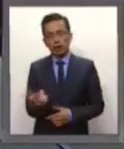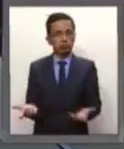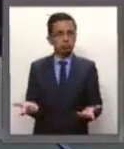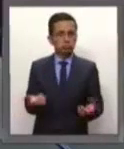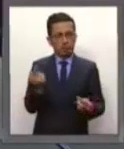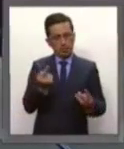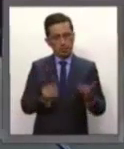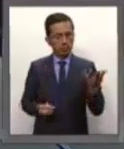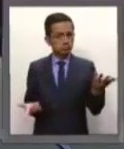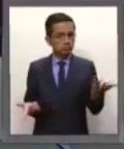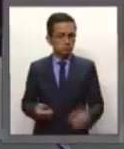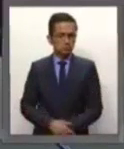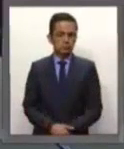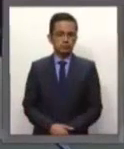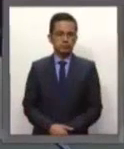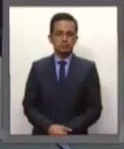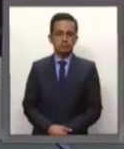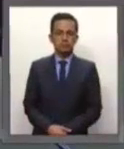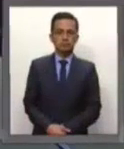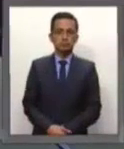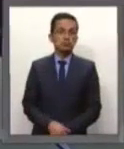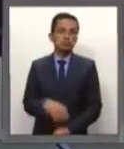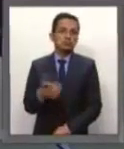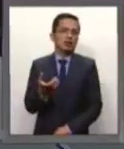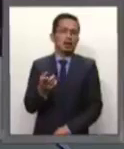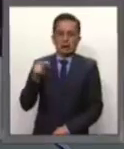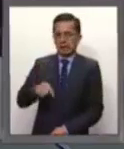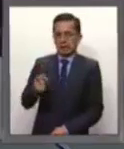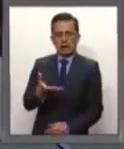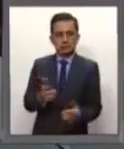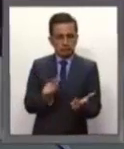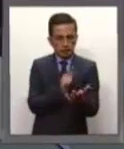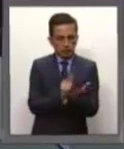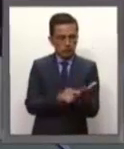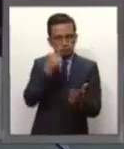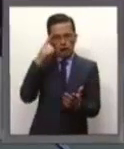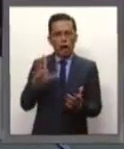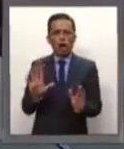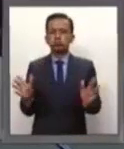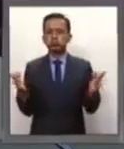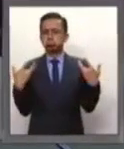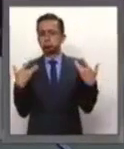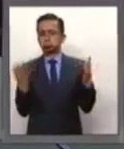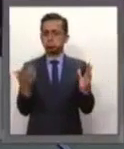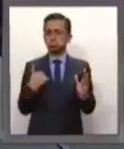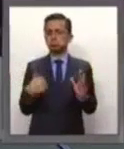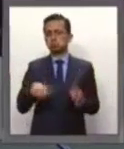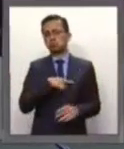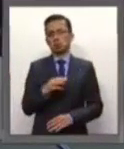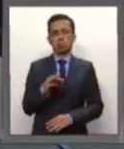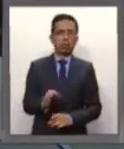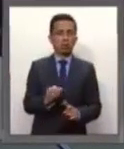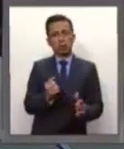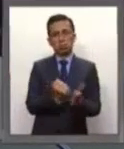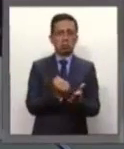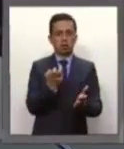que aquí se trata es de curar en salud la aprobación de esta reforma, pero